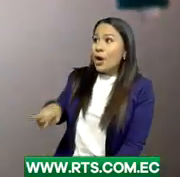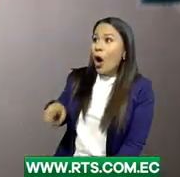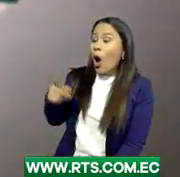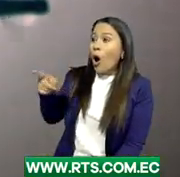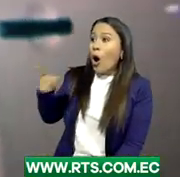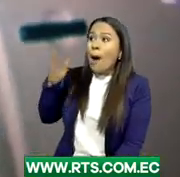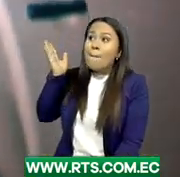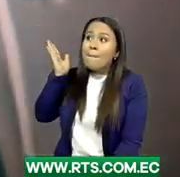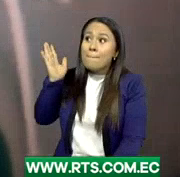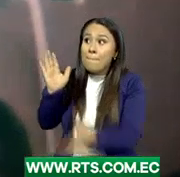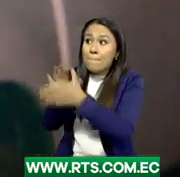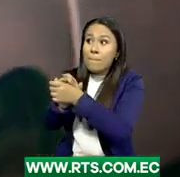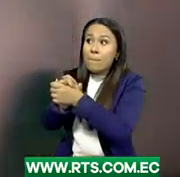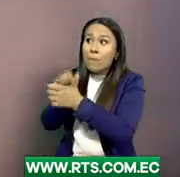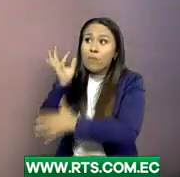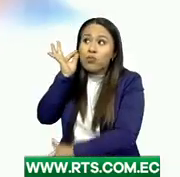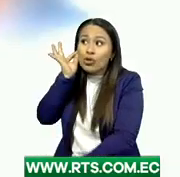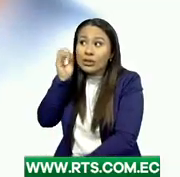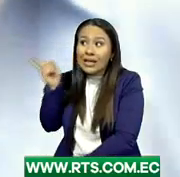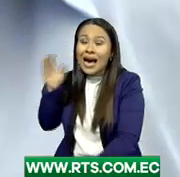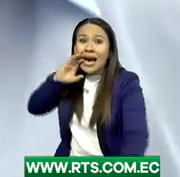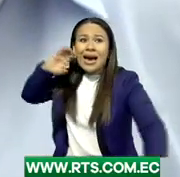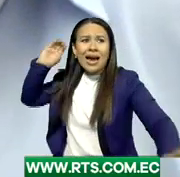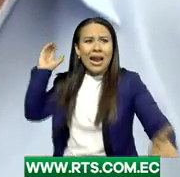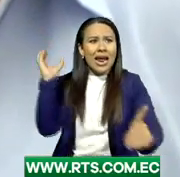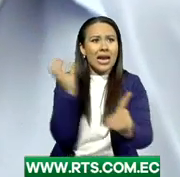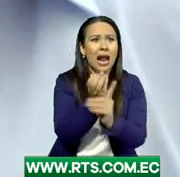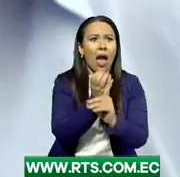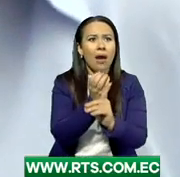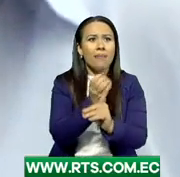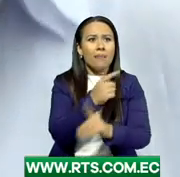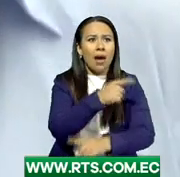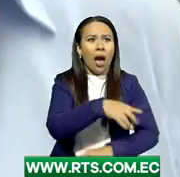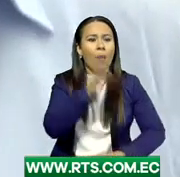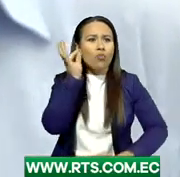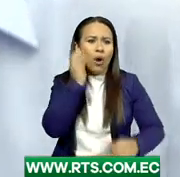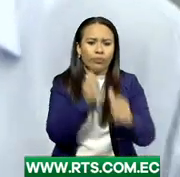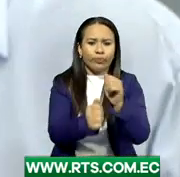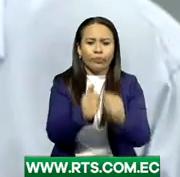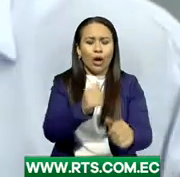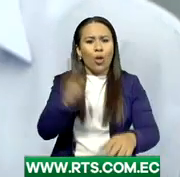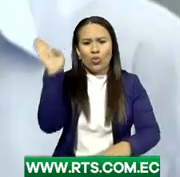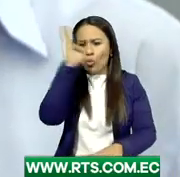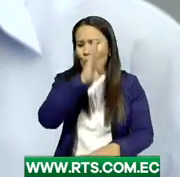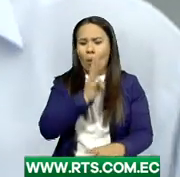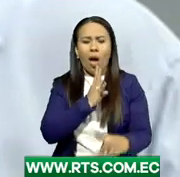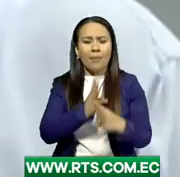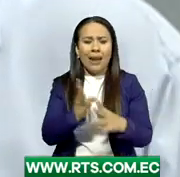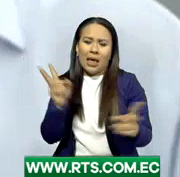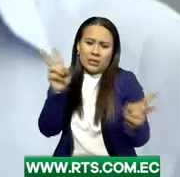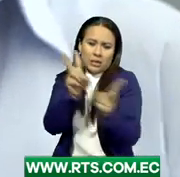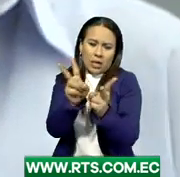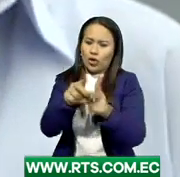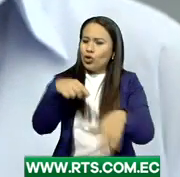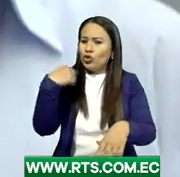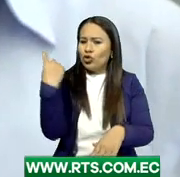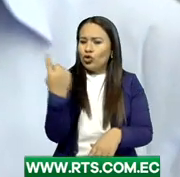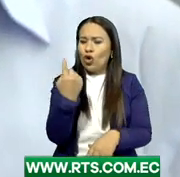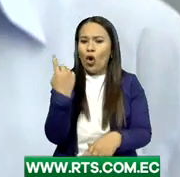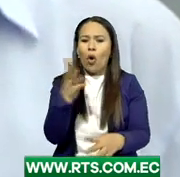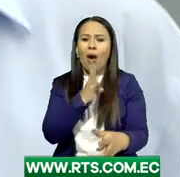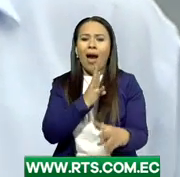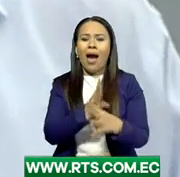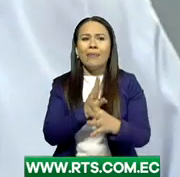a la esposa por eso es que le responde de mujer a mujer pensando que una mujer en ningún momento hablan de acto sexual solamente